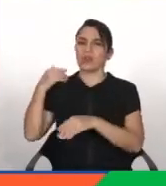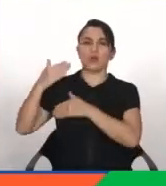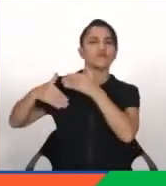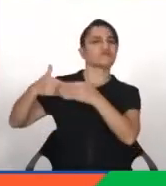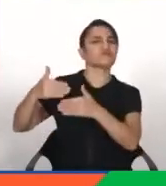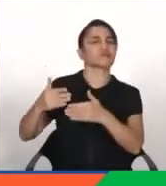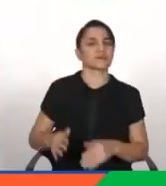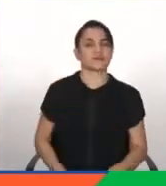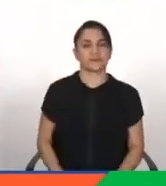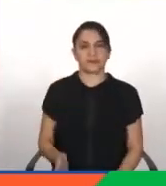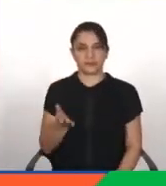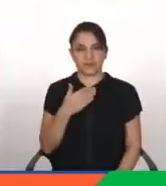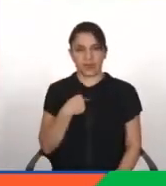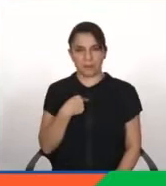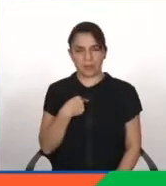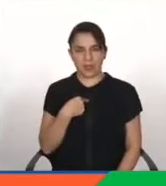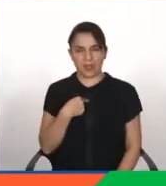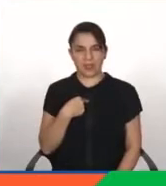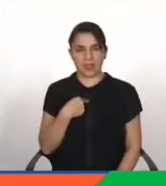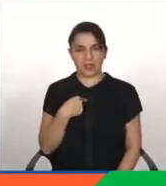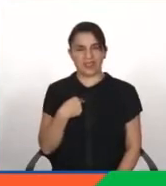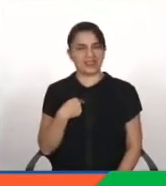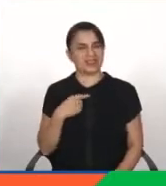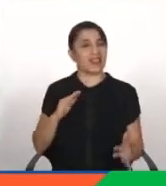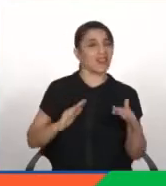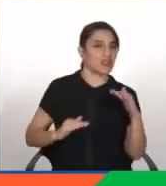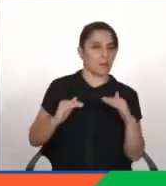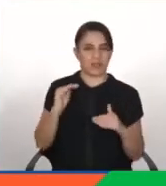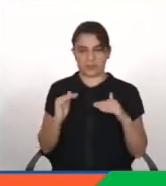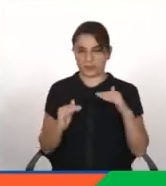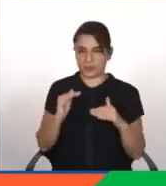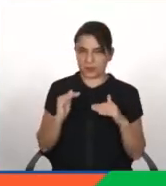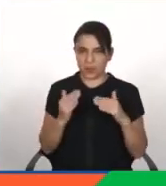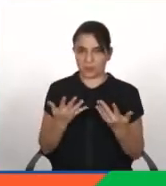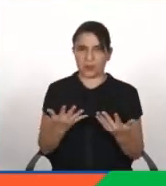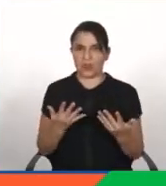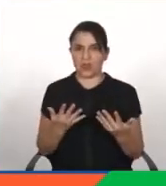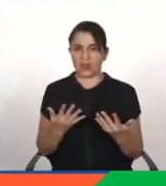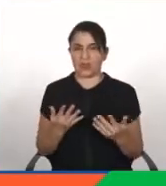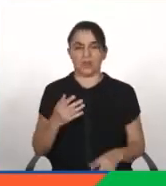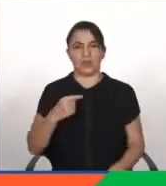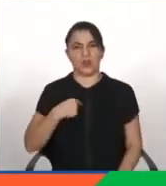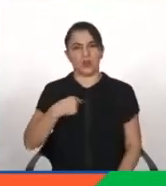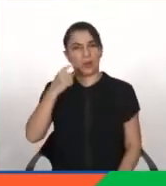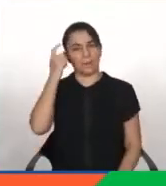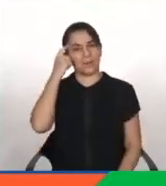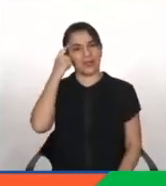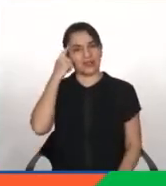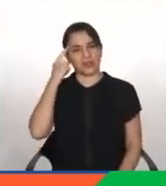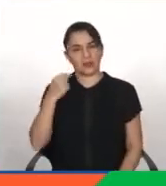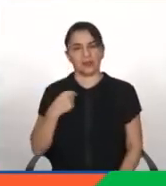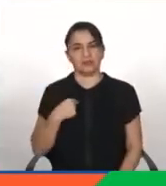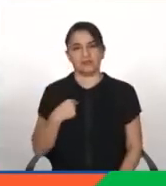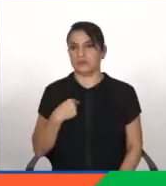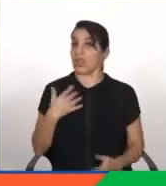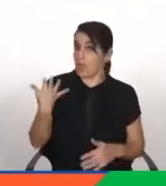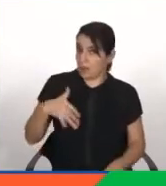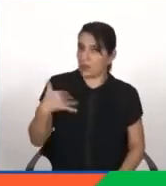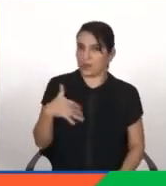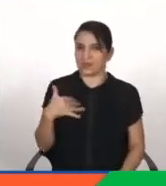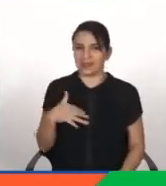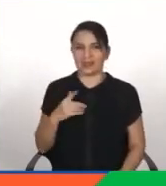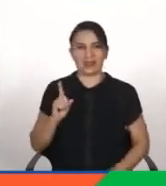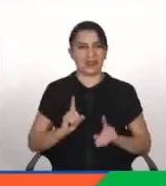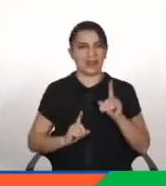a ver, a mí... Claro, es que esto depende de muchísimas cosas, ¿vale? Pero una cosa que se me ocurre que a mí me pareció increíble y que creo que en algún